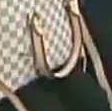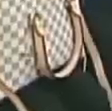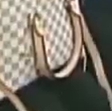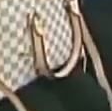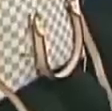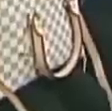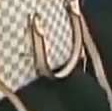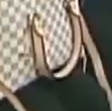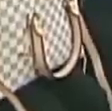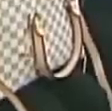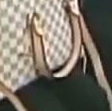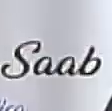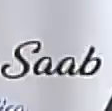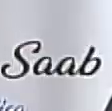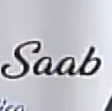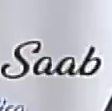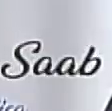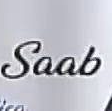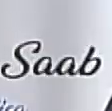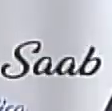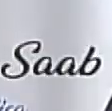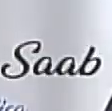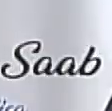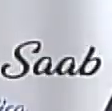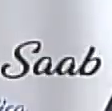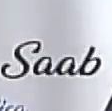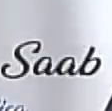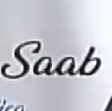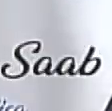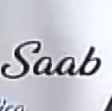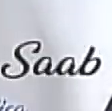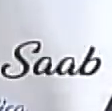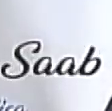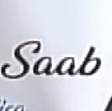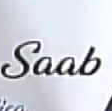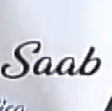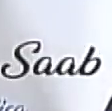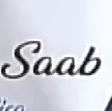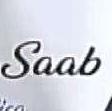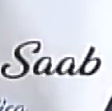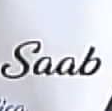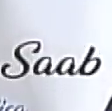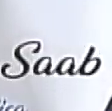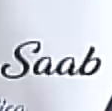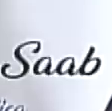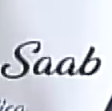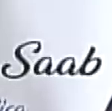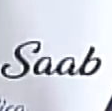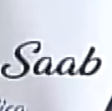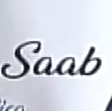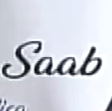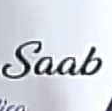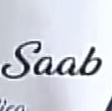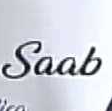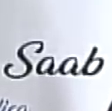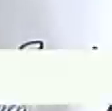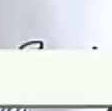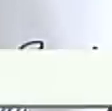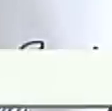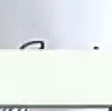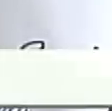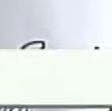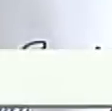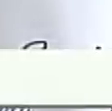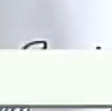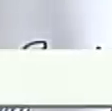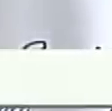Así, escuchando declaraciones del fiscal general de la República Bolivariana de Venezuela, Carlos William Azar, quien ofrecía un balance sobre estos cinco años de